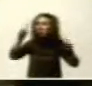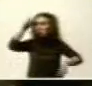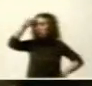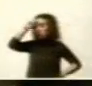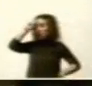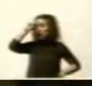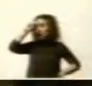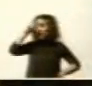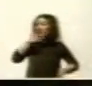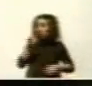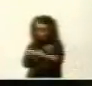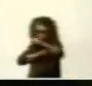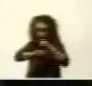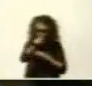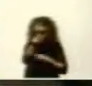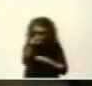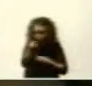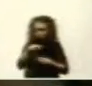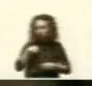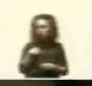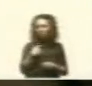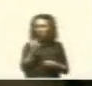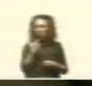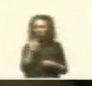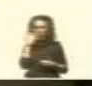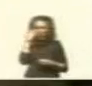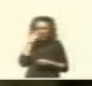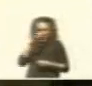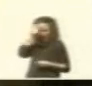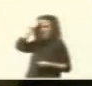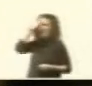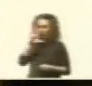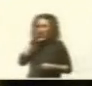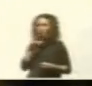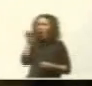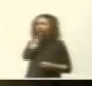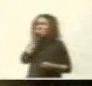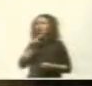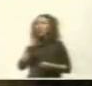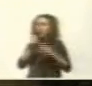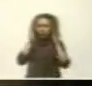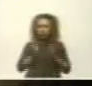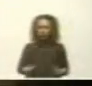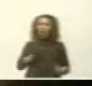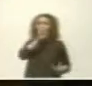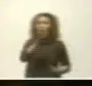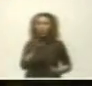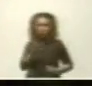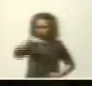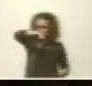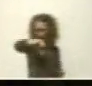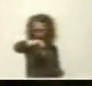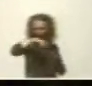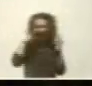Pero yo que ustedes me quedaba cambado, porque este tema lo vamos a cantar de lado, comiéndonos un trufo